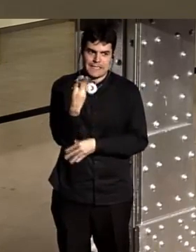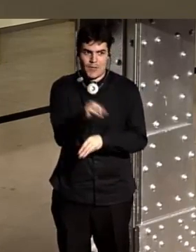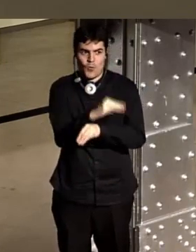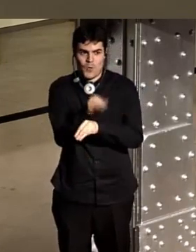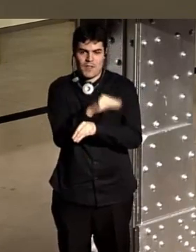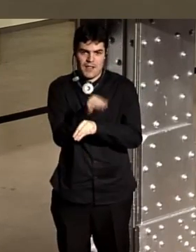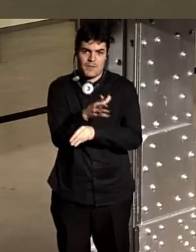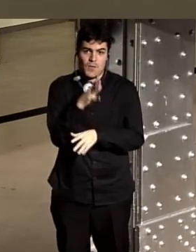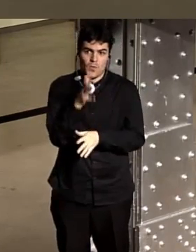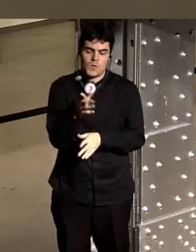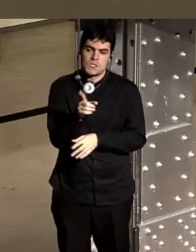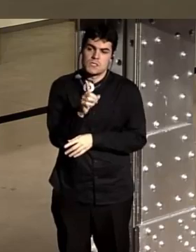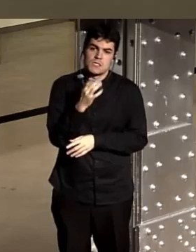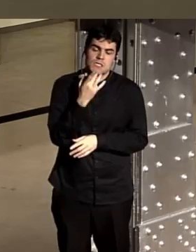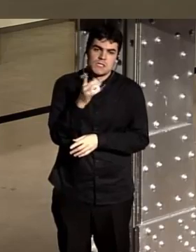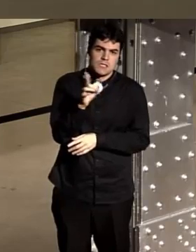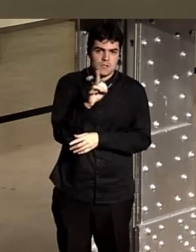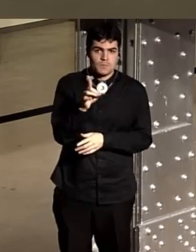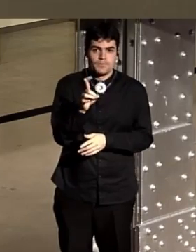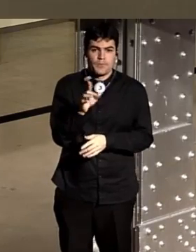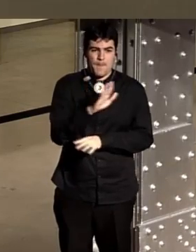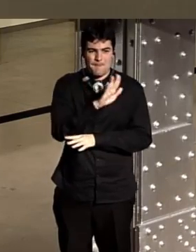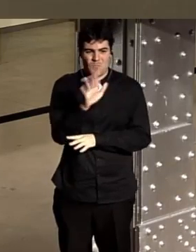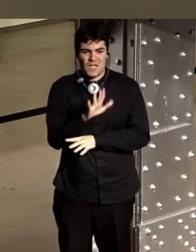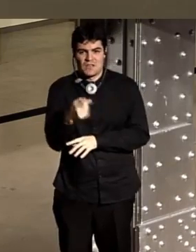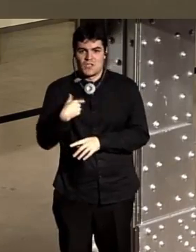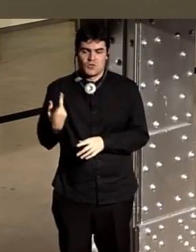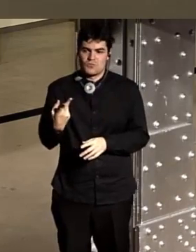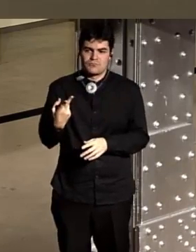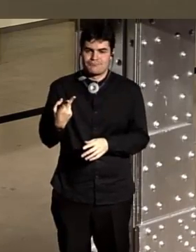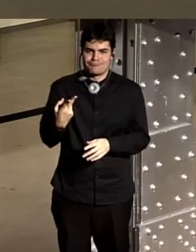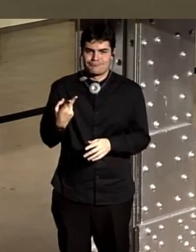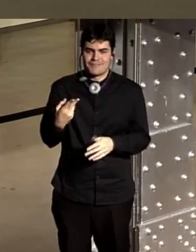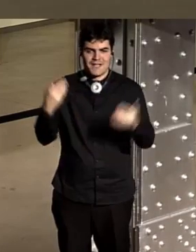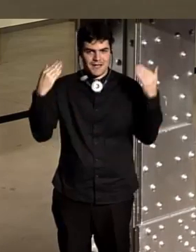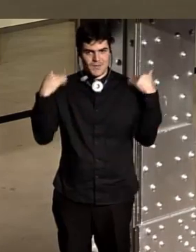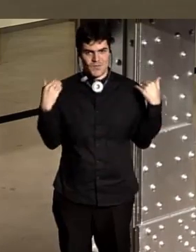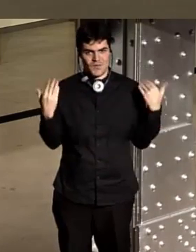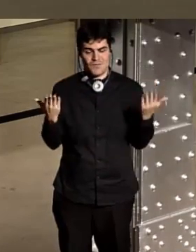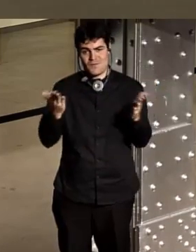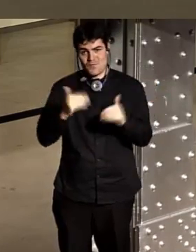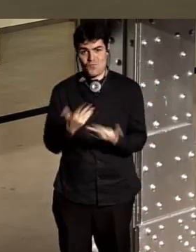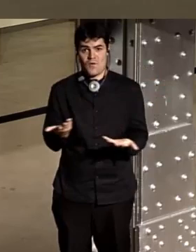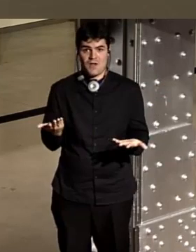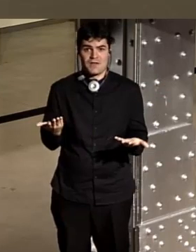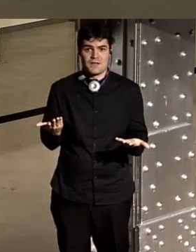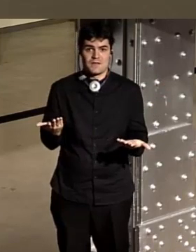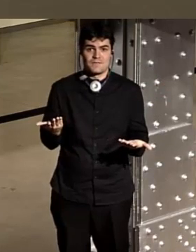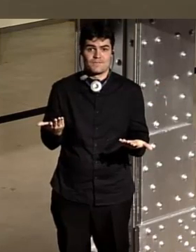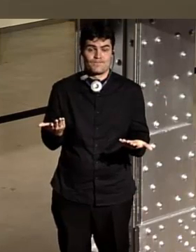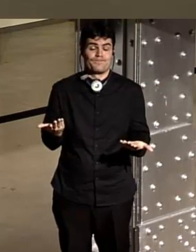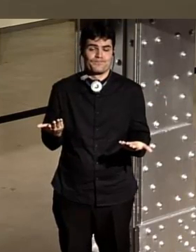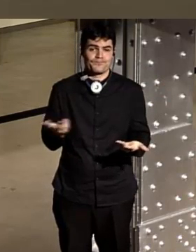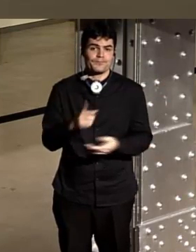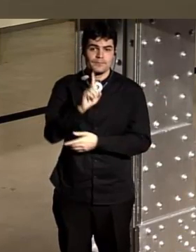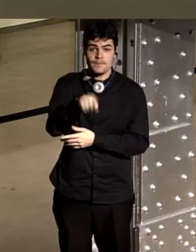porque si no parezco como irresponsabilidad, como que sin una falta de... Y